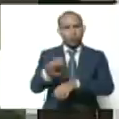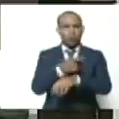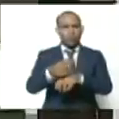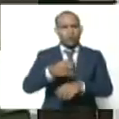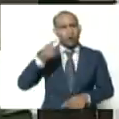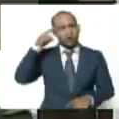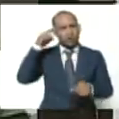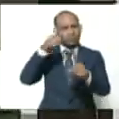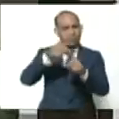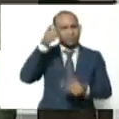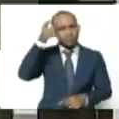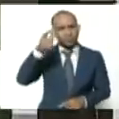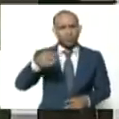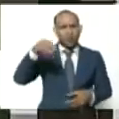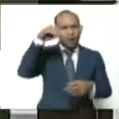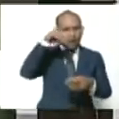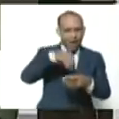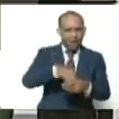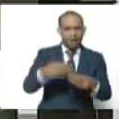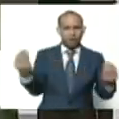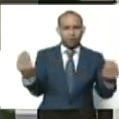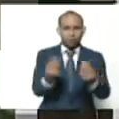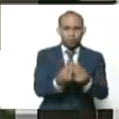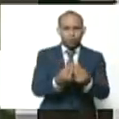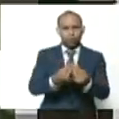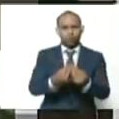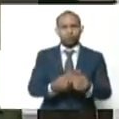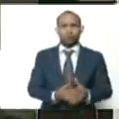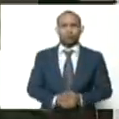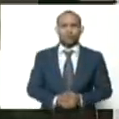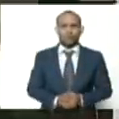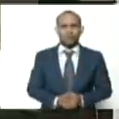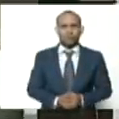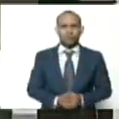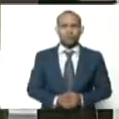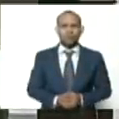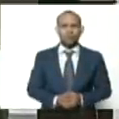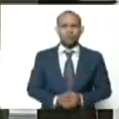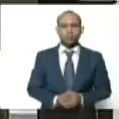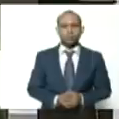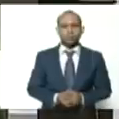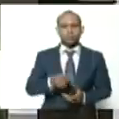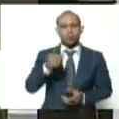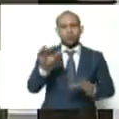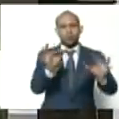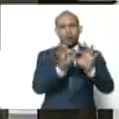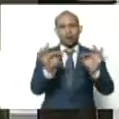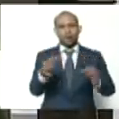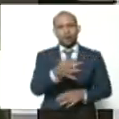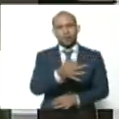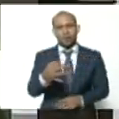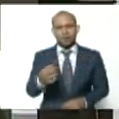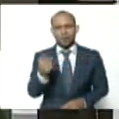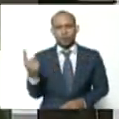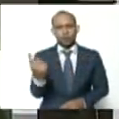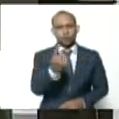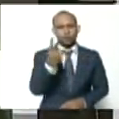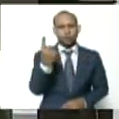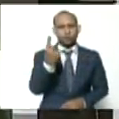el pueblo, desde, con y para. Una ecuación perfecta, que solo lo logra,